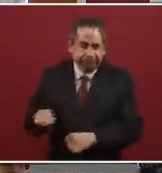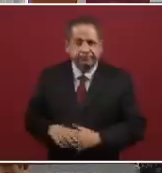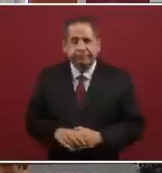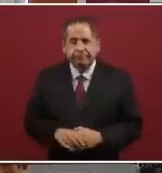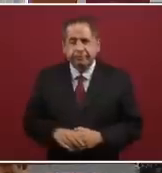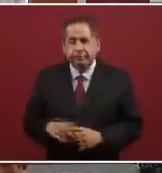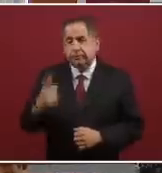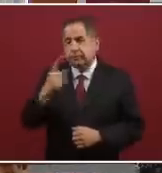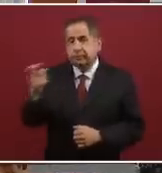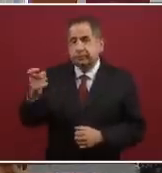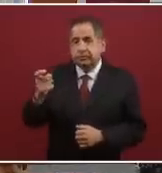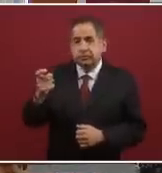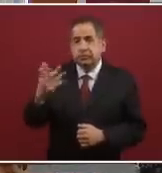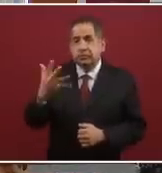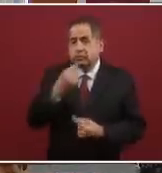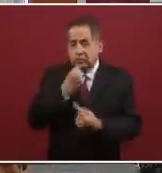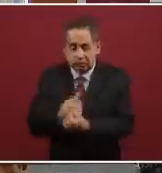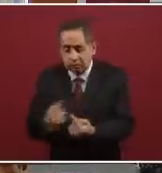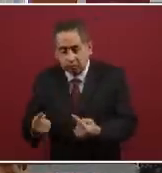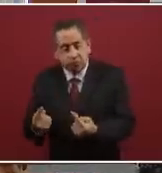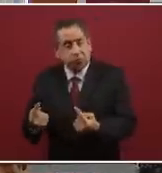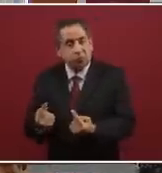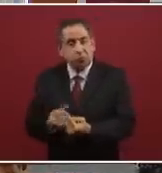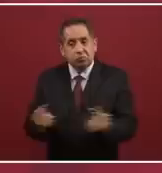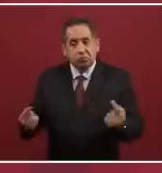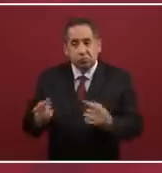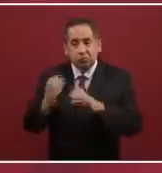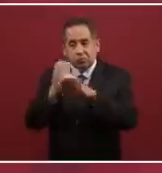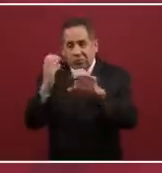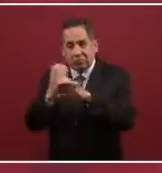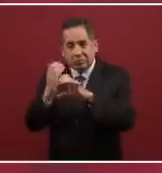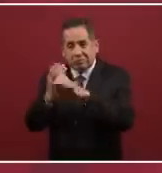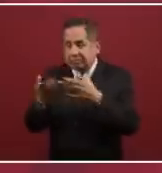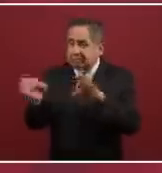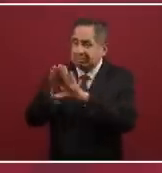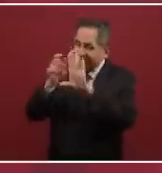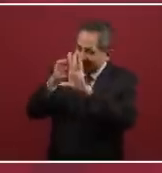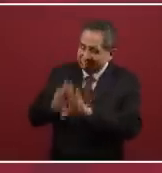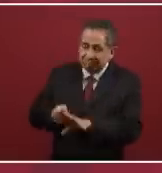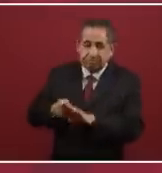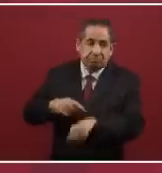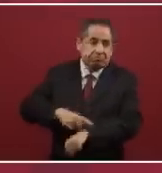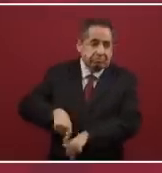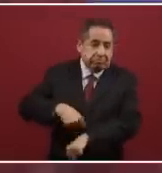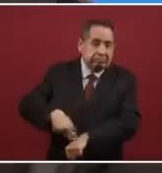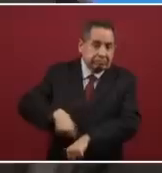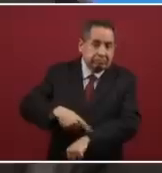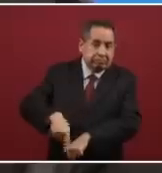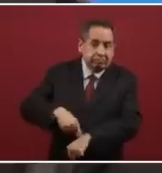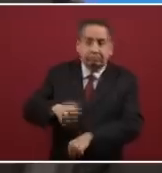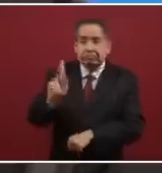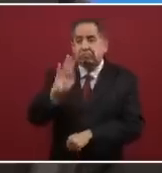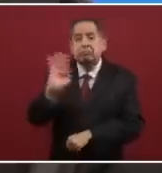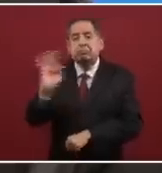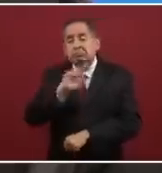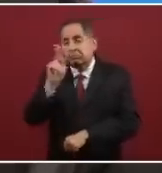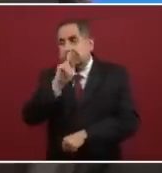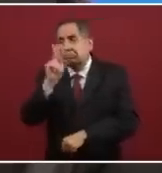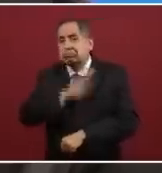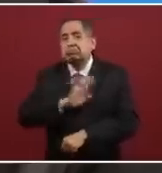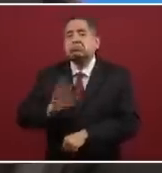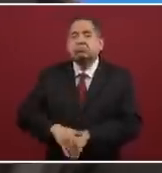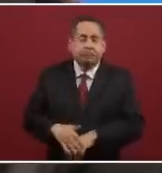Más de 150 menores de edad, en cajas encerrados, horas, con riesgo de sus vidas.